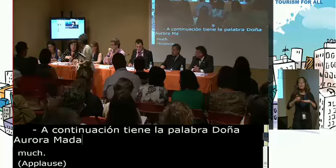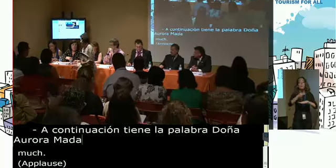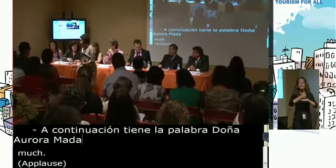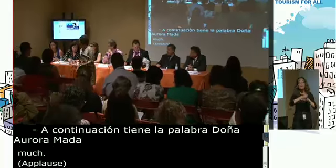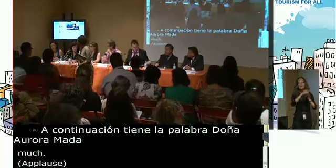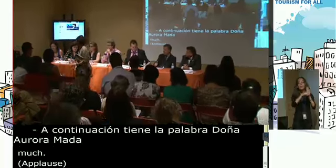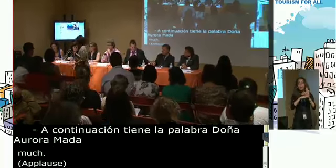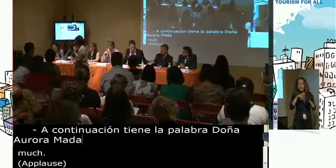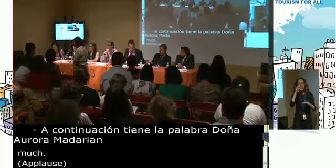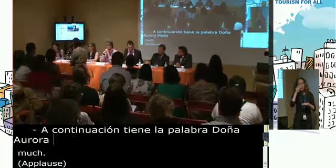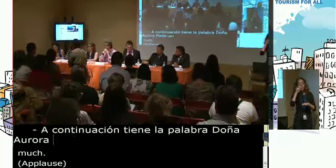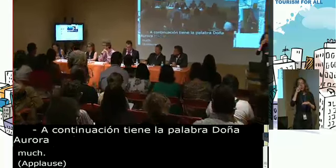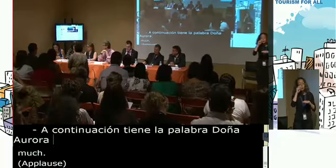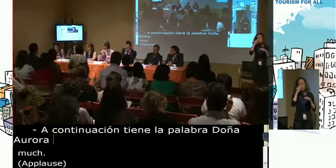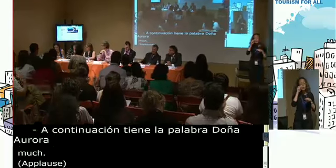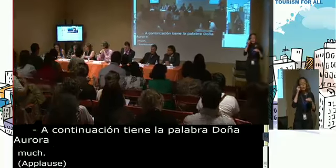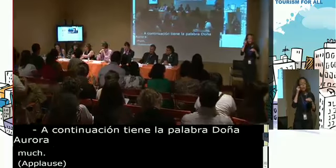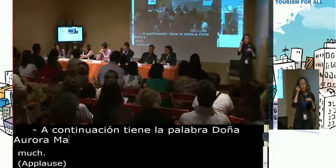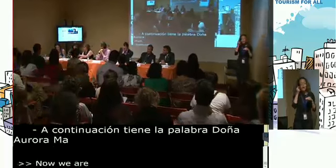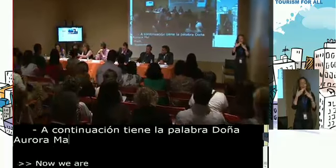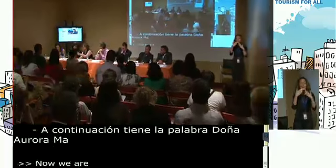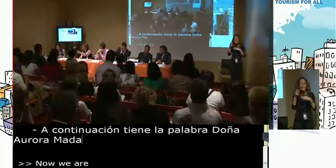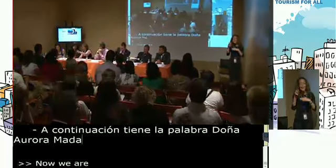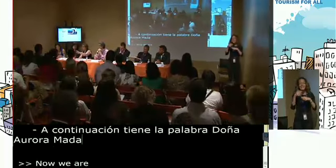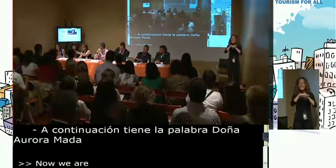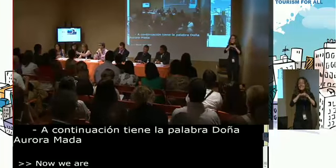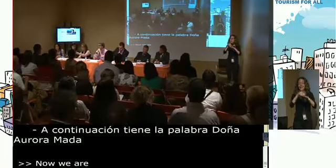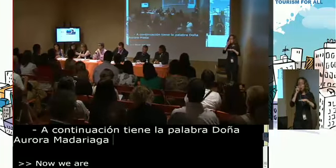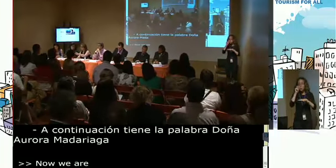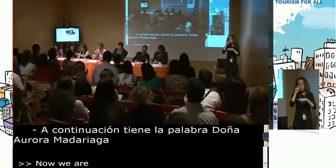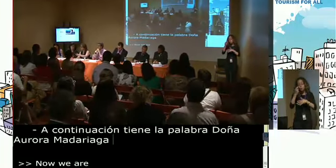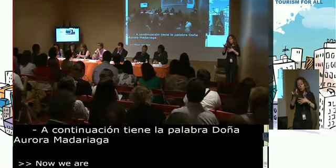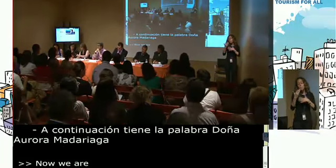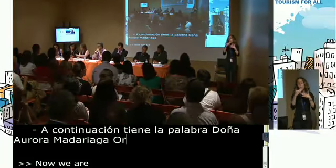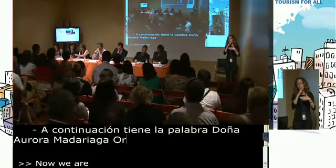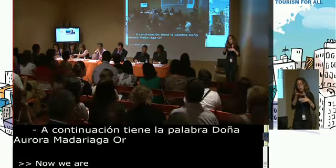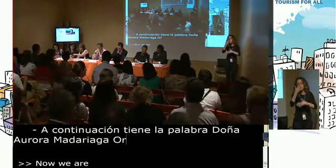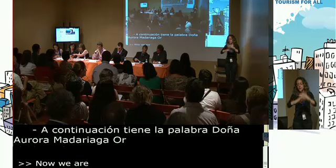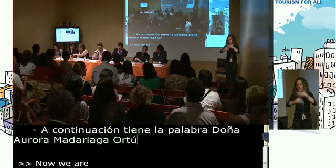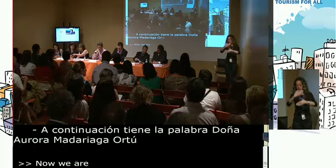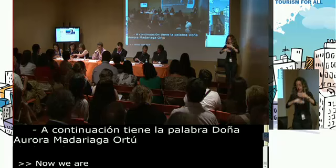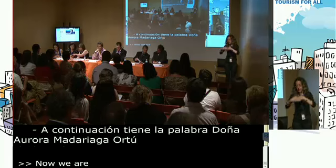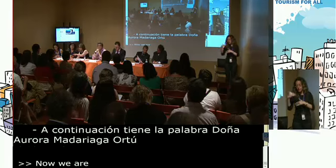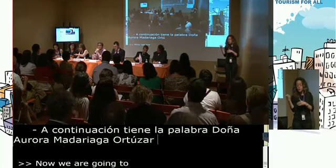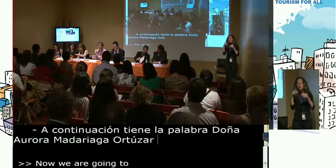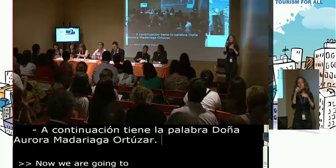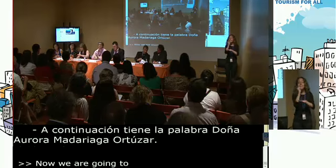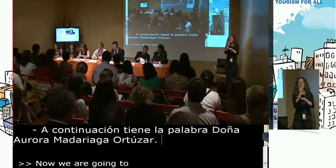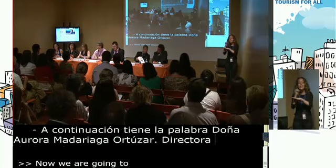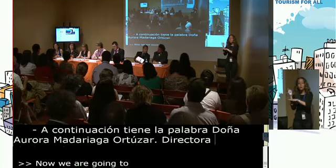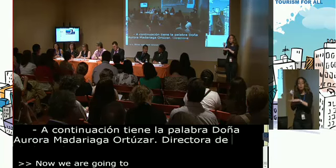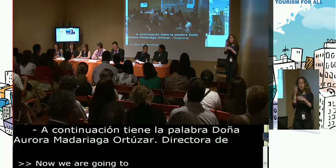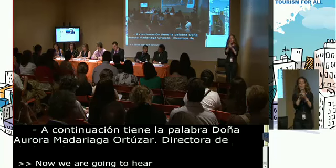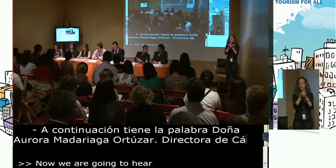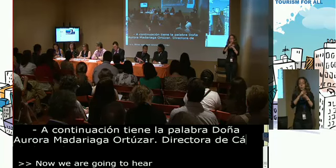turísticos ofertados desde el tejido asociativo de la discapacidad. Es directora de Cátedra de Ocio y Discapacidad del Instituto de Estudios de Ocio